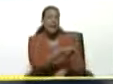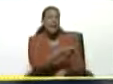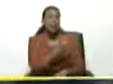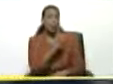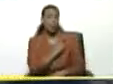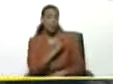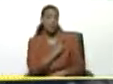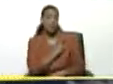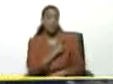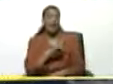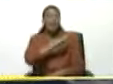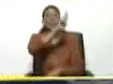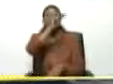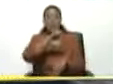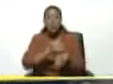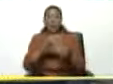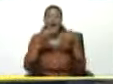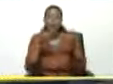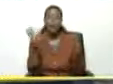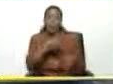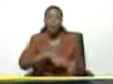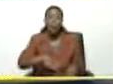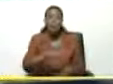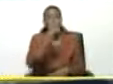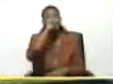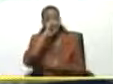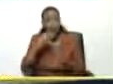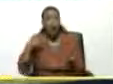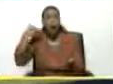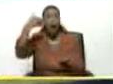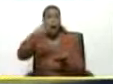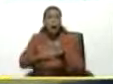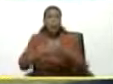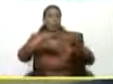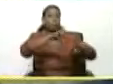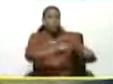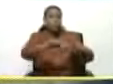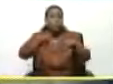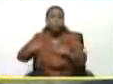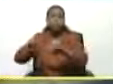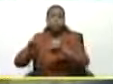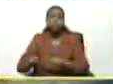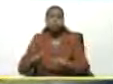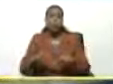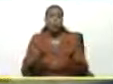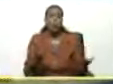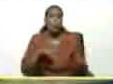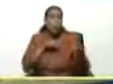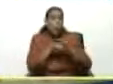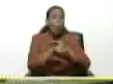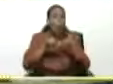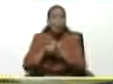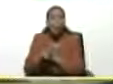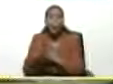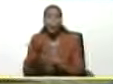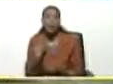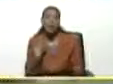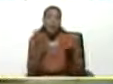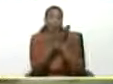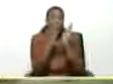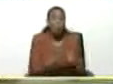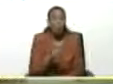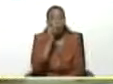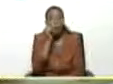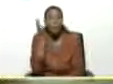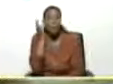universidad que ya tiene Algunos años pero la territorialización y la posibilidad de tener una universidad y que los muchachos y